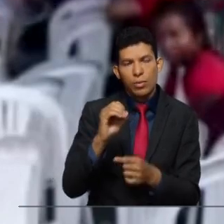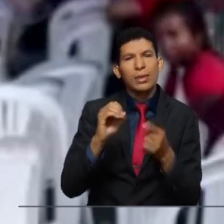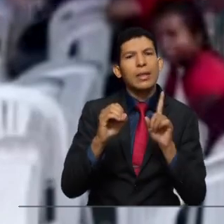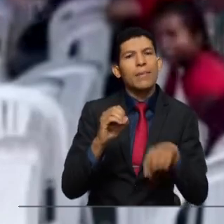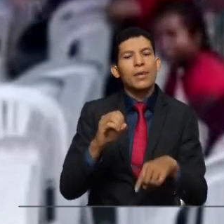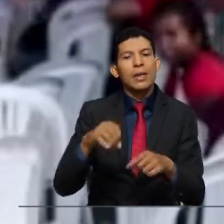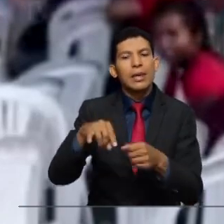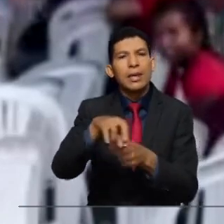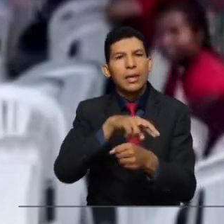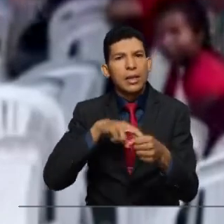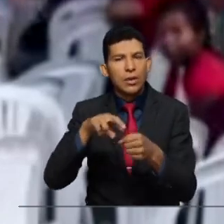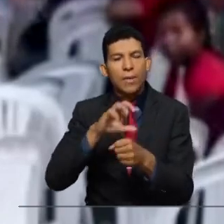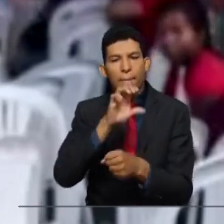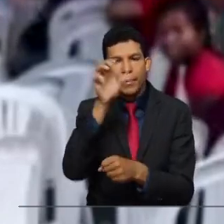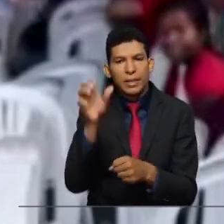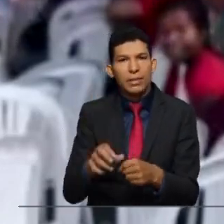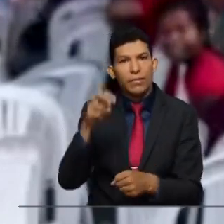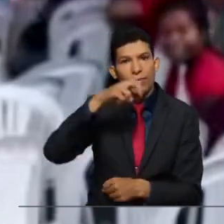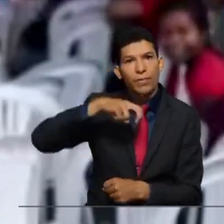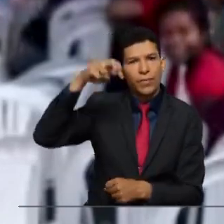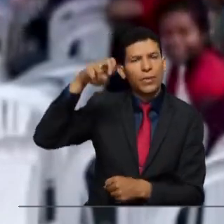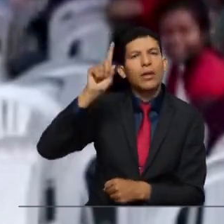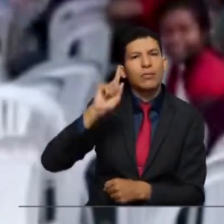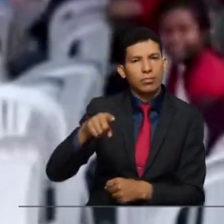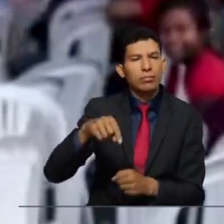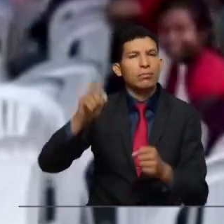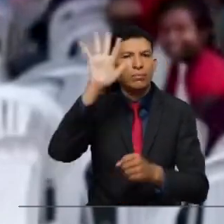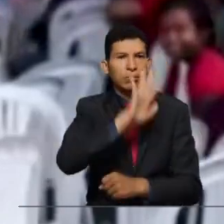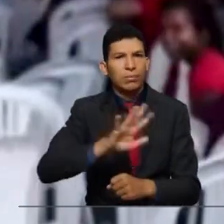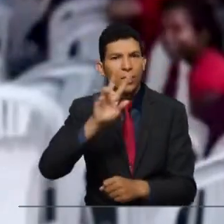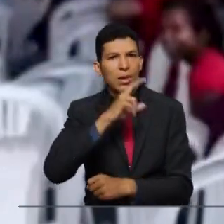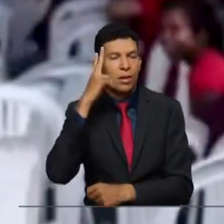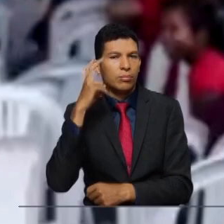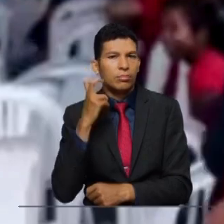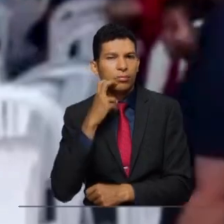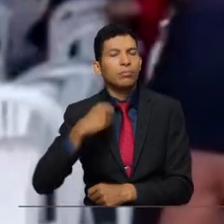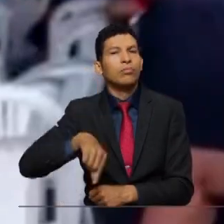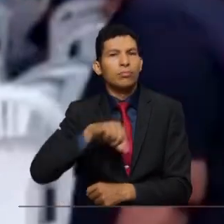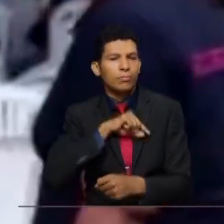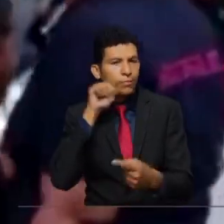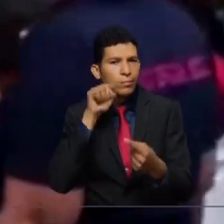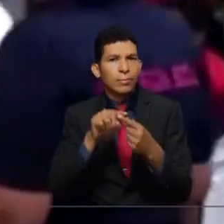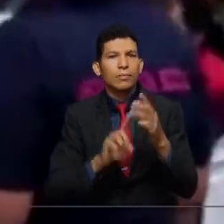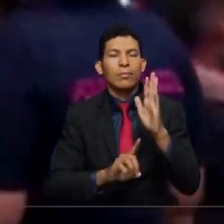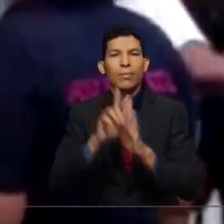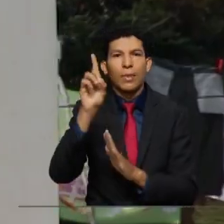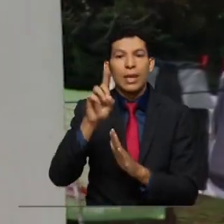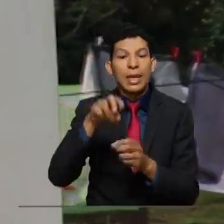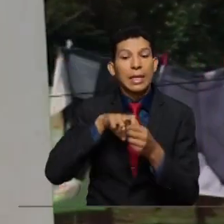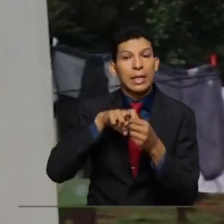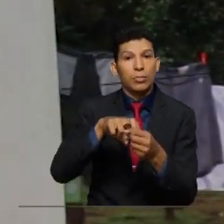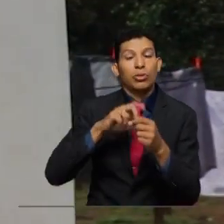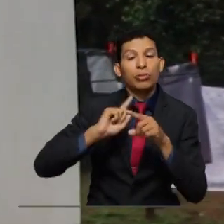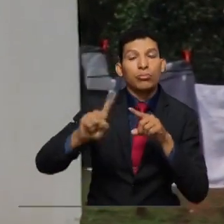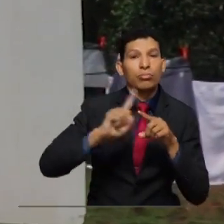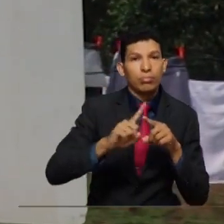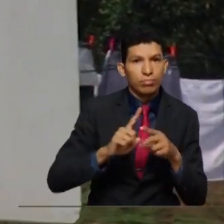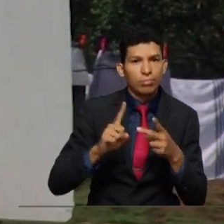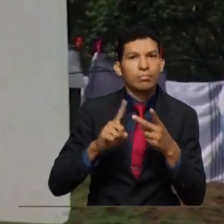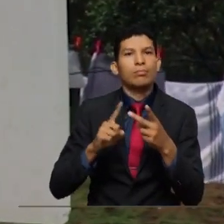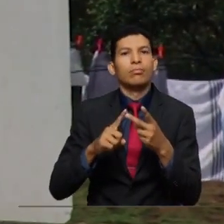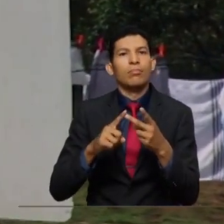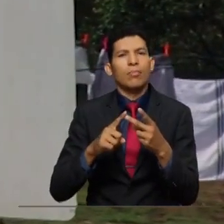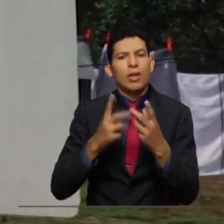la subregión del Pacífico Norte y por supuesto el departamento del Chocó. Así que le apostamos al desarrollo del transporte multimodal, a la generación